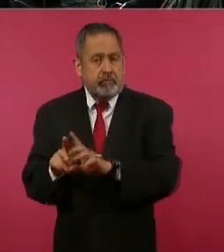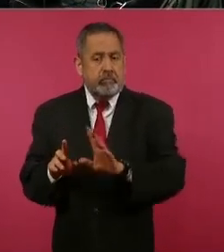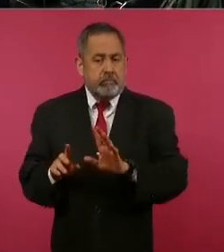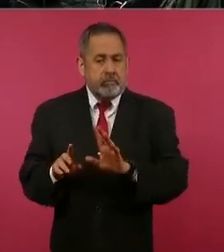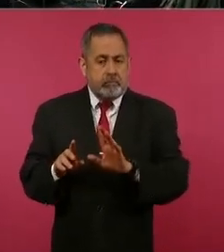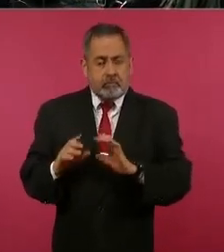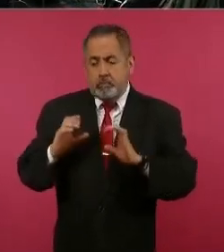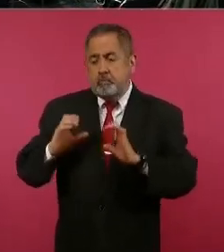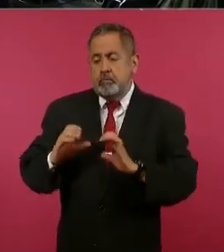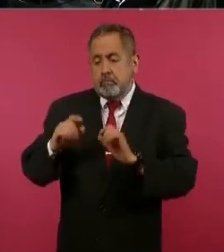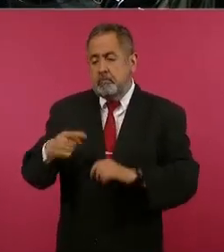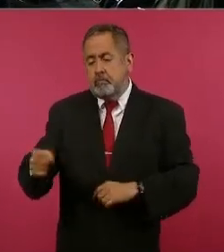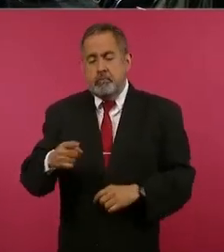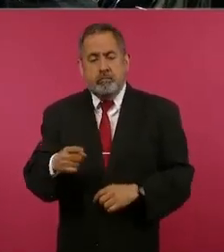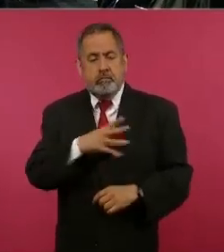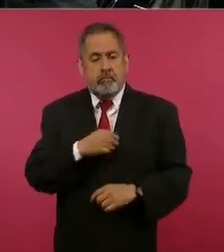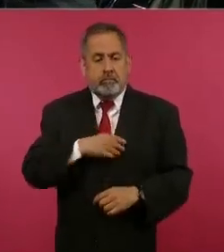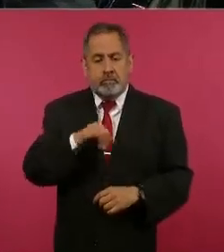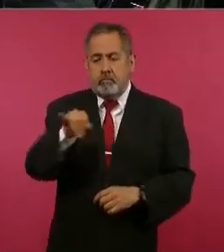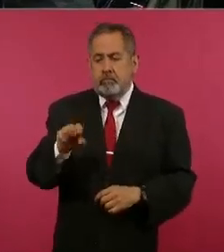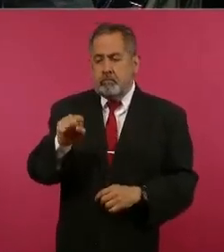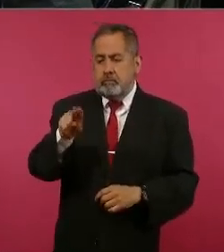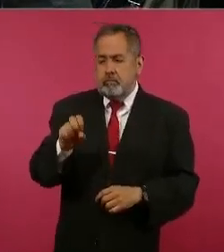a cuidar a Jesús,